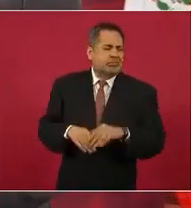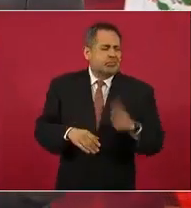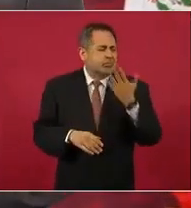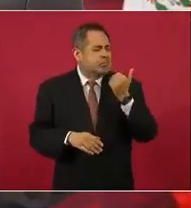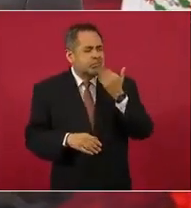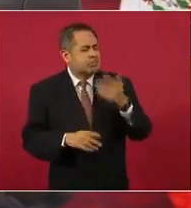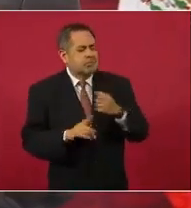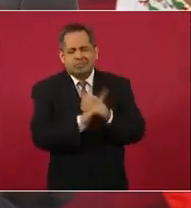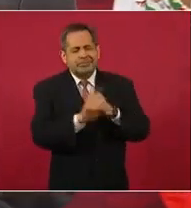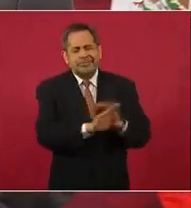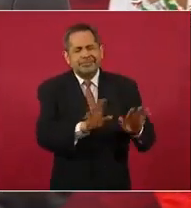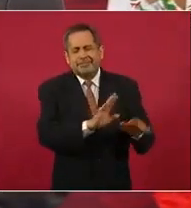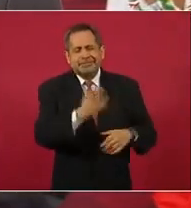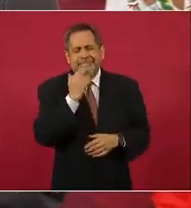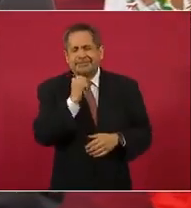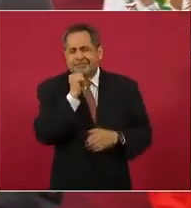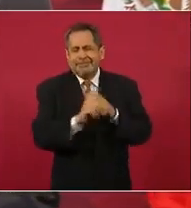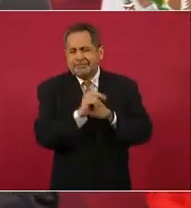En la administración?